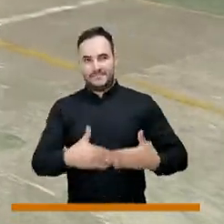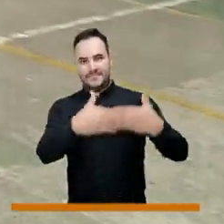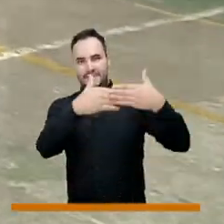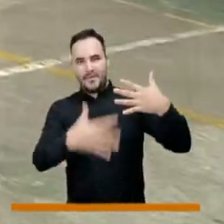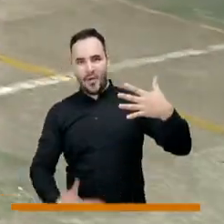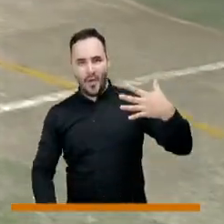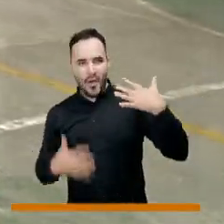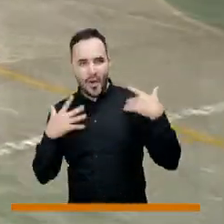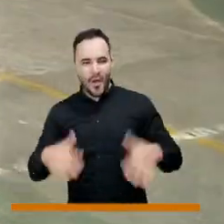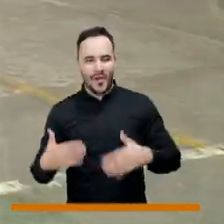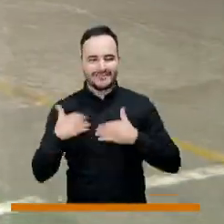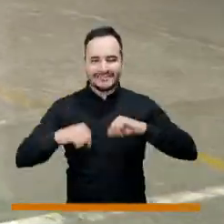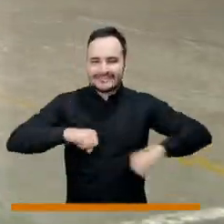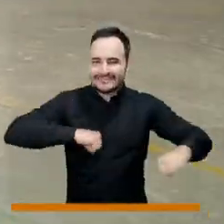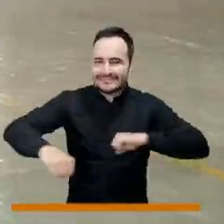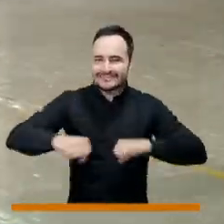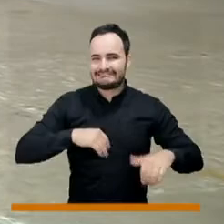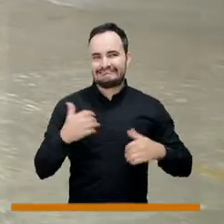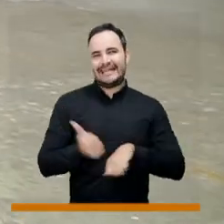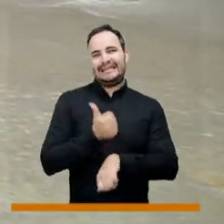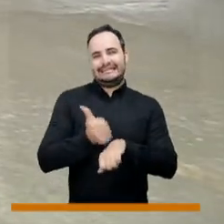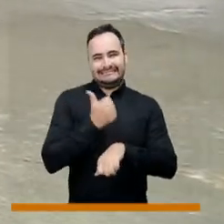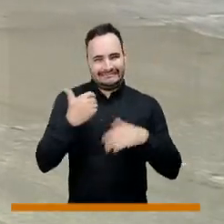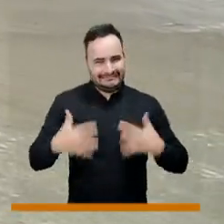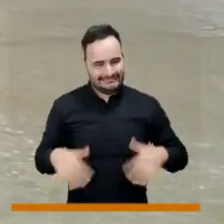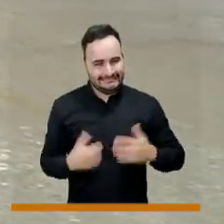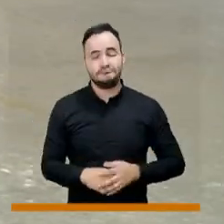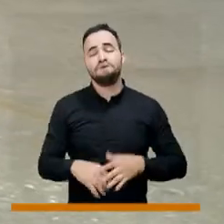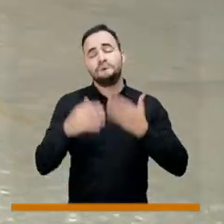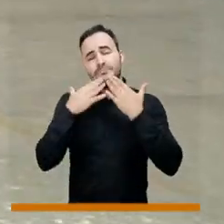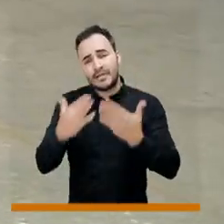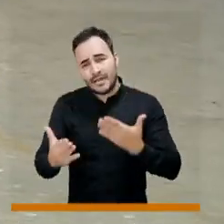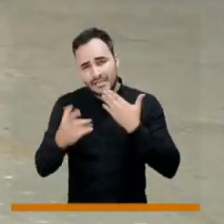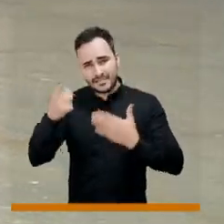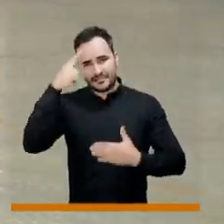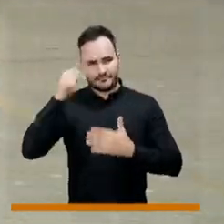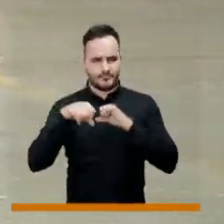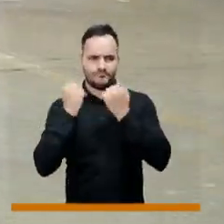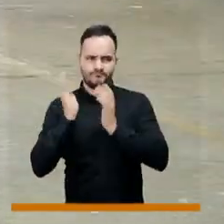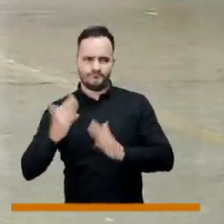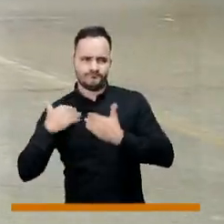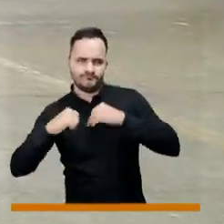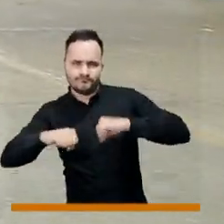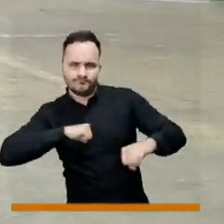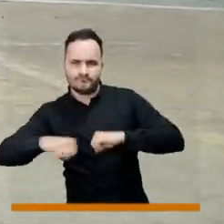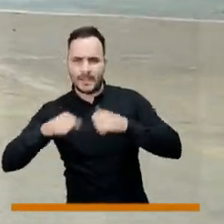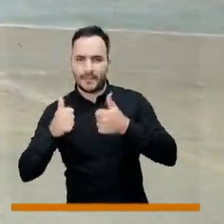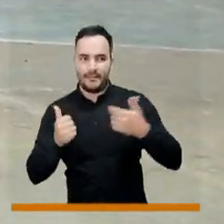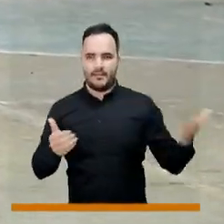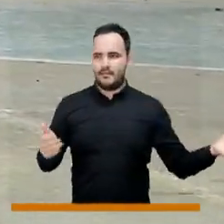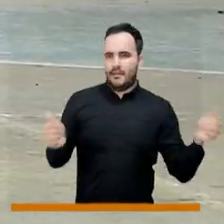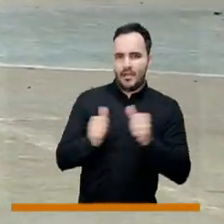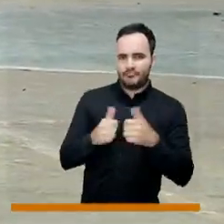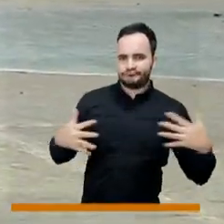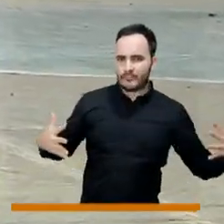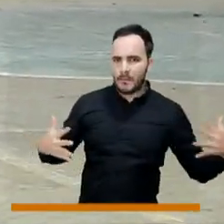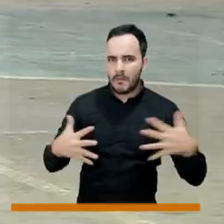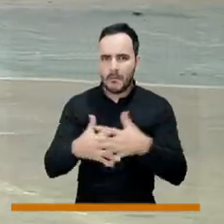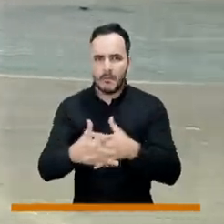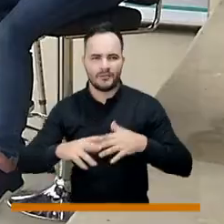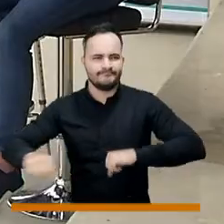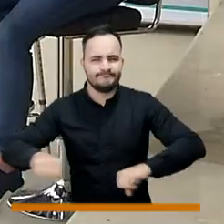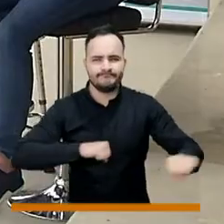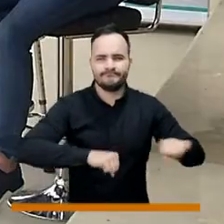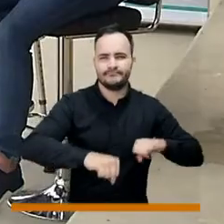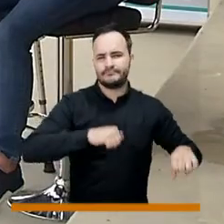Tenga muchísimas tareas pendientes. Demasiadas. En materia deportiva. Y bueno, nos alegramos, concejal, de que usted esté al frente de las mismas,